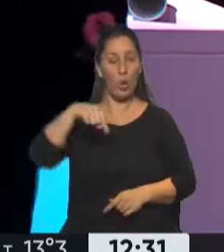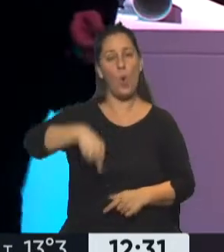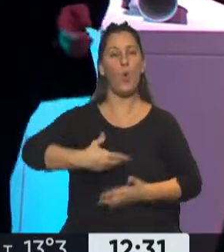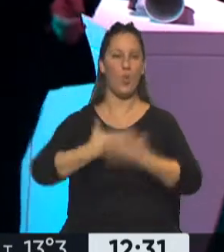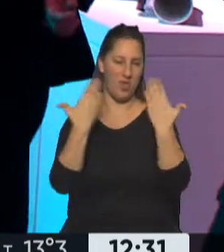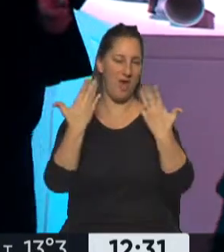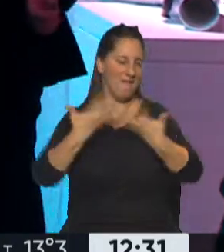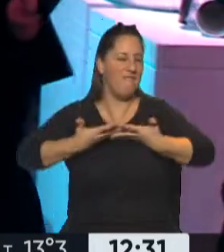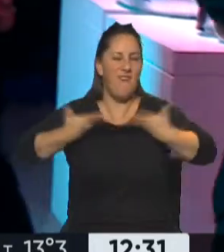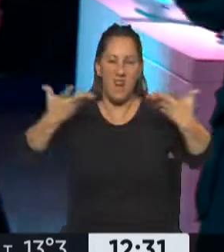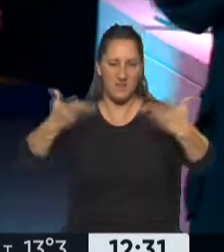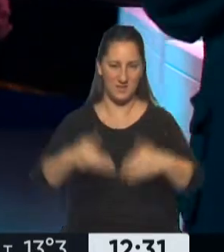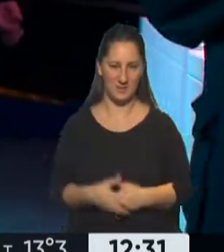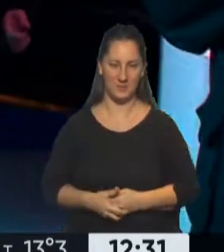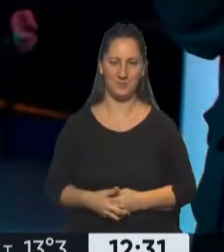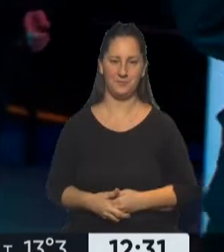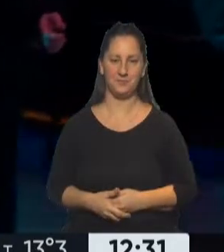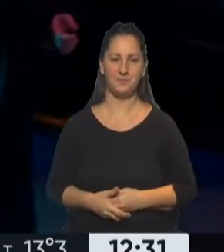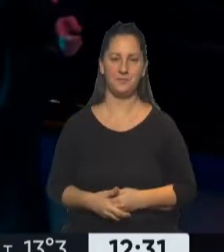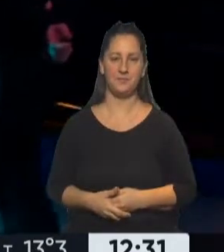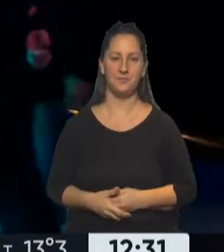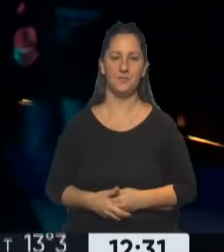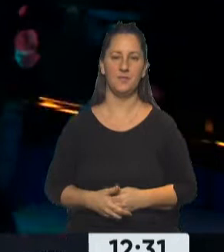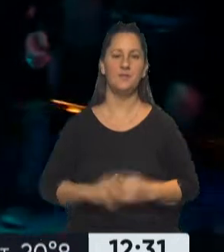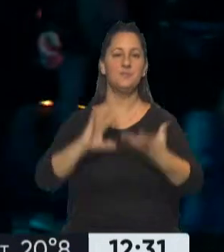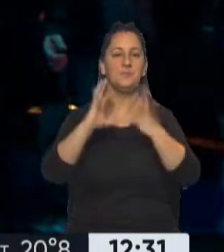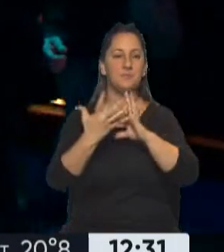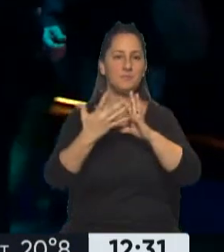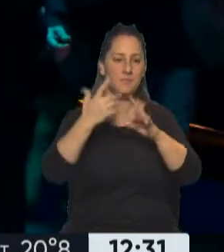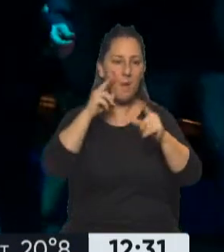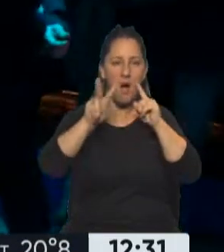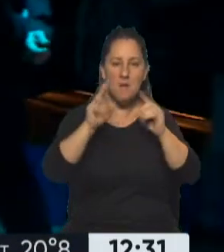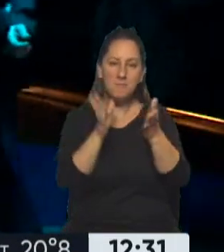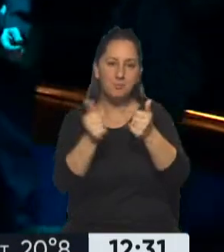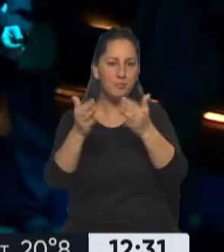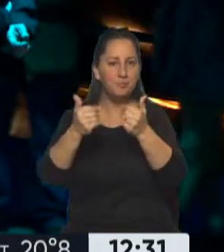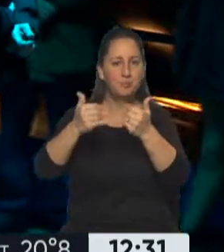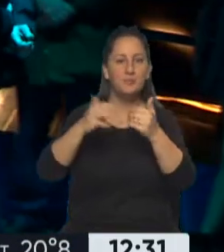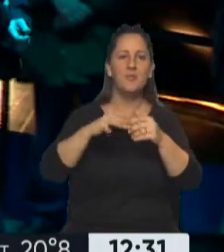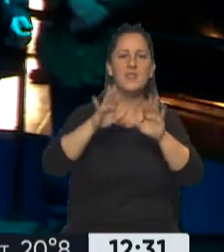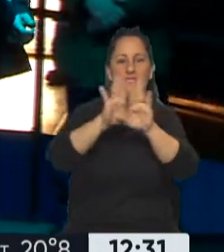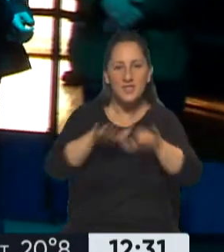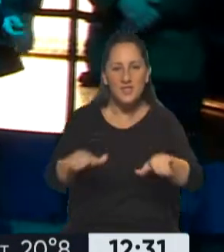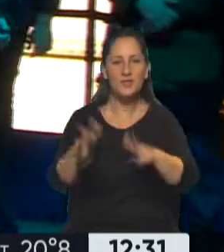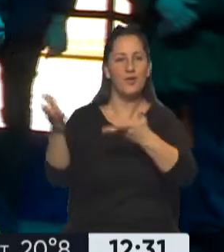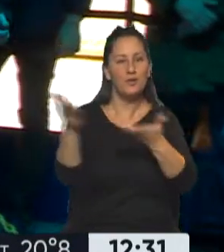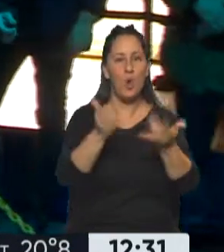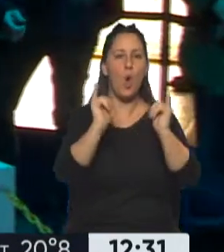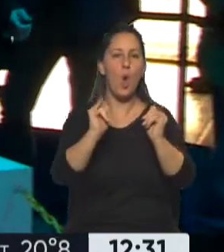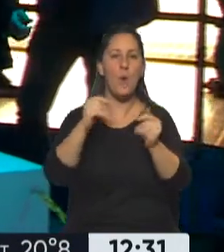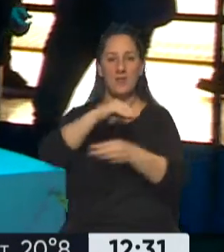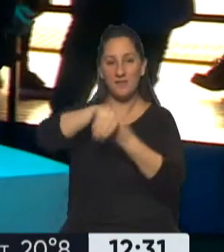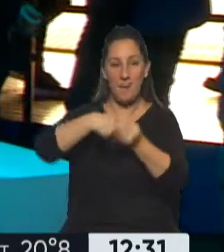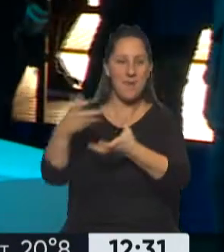gran felicidad. Bueno, es la forma entretenida, es la forma ágil, es la forma de acercar a nuestros chicos, a nuestros jóvenes, a nuestras